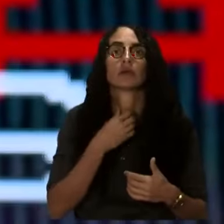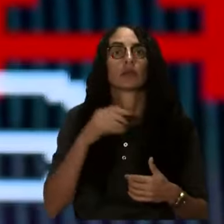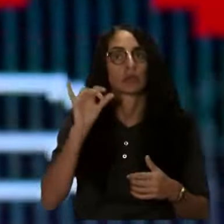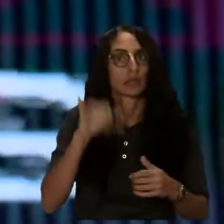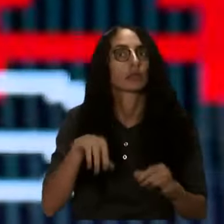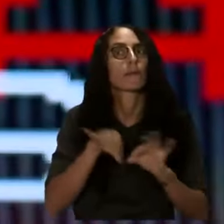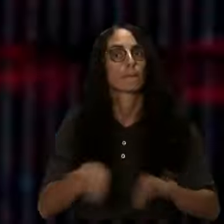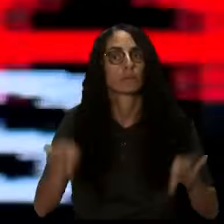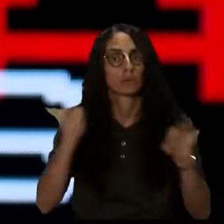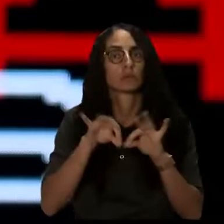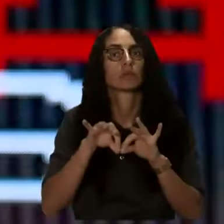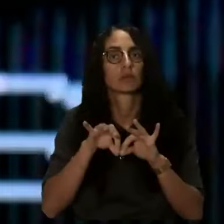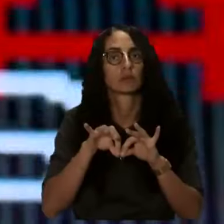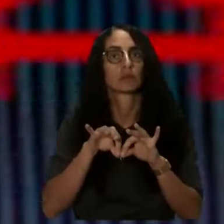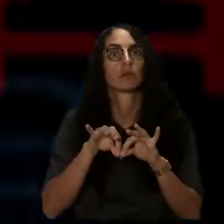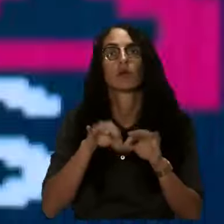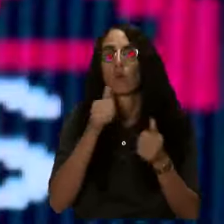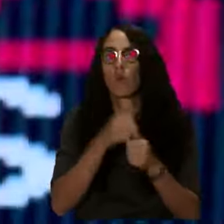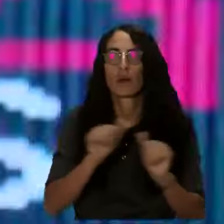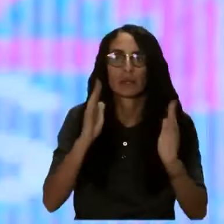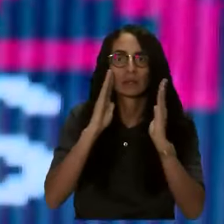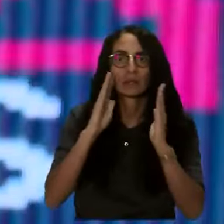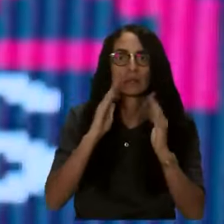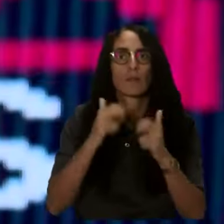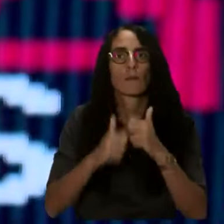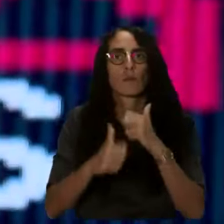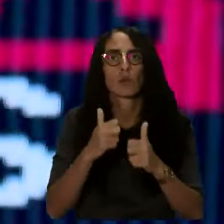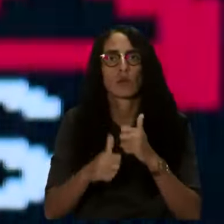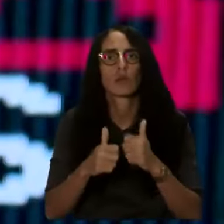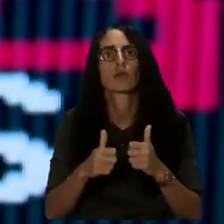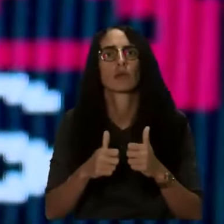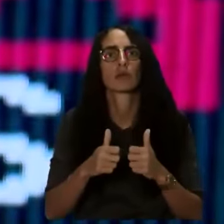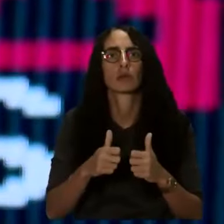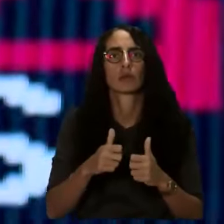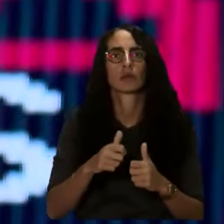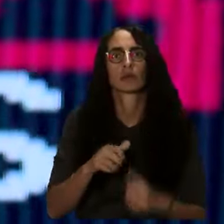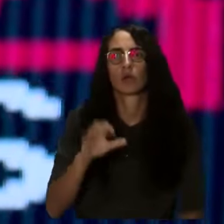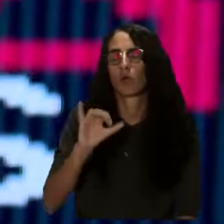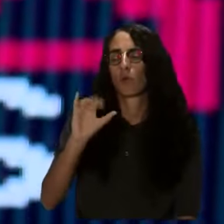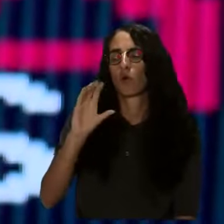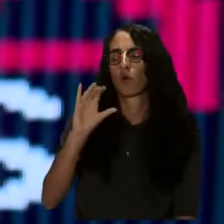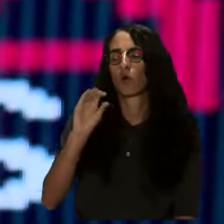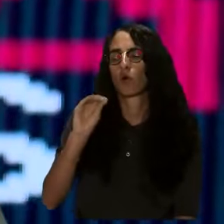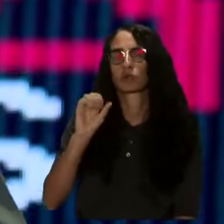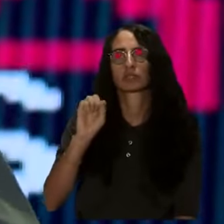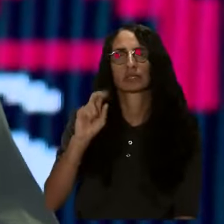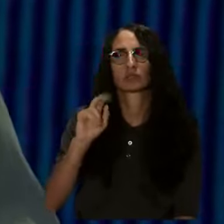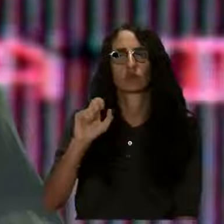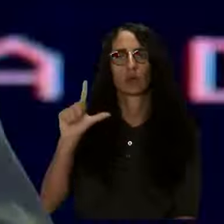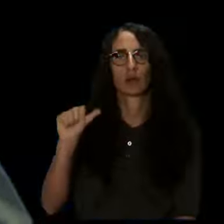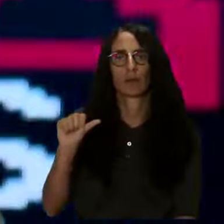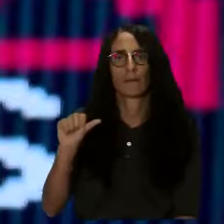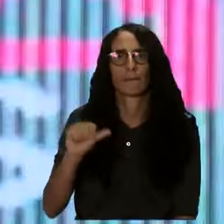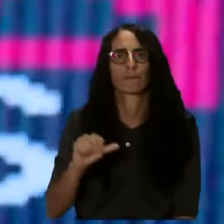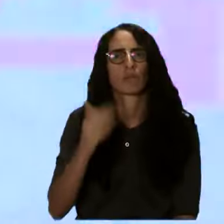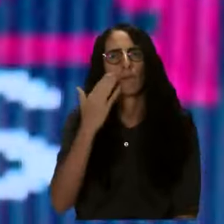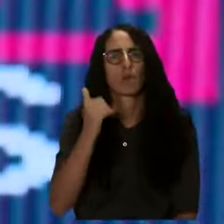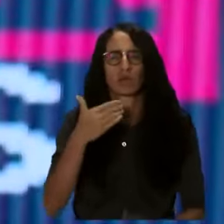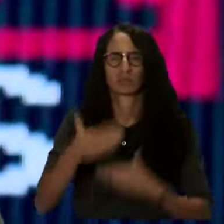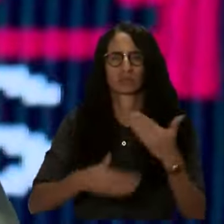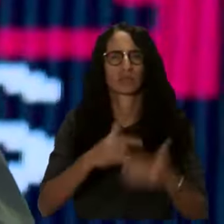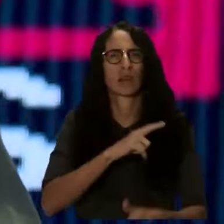importante además de atender cualquier otro problema que haya tenido como secuela así que Y por qué teníamos que pasar una legislación